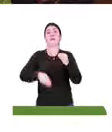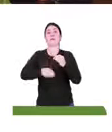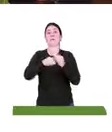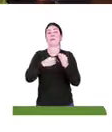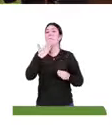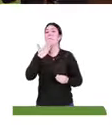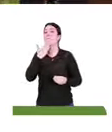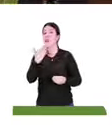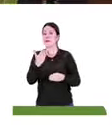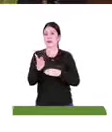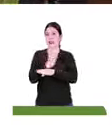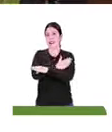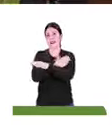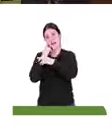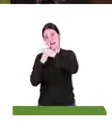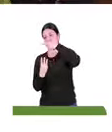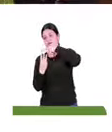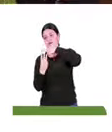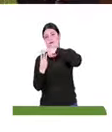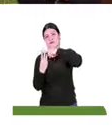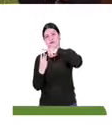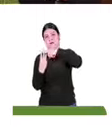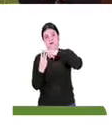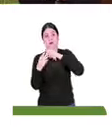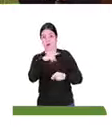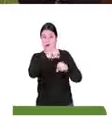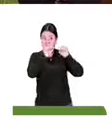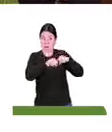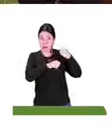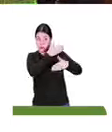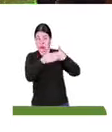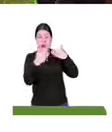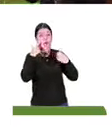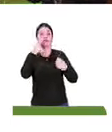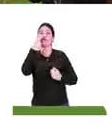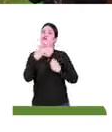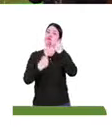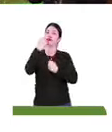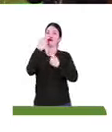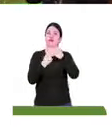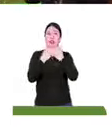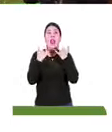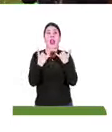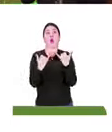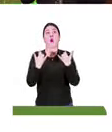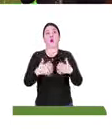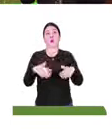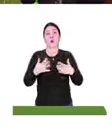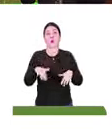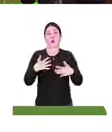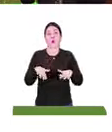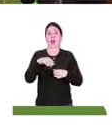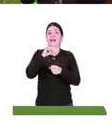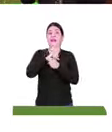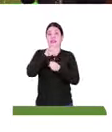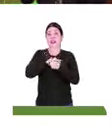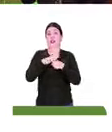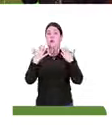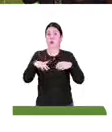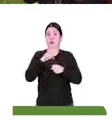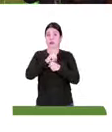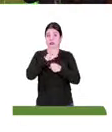de conducción para que ellas puedan entonces hacer la operación del transporte. Es así entonces como la operadora distrital, además de